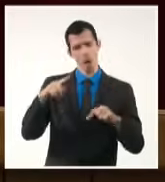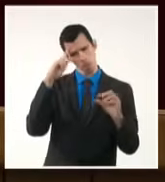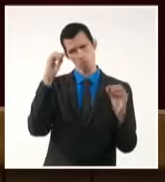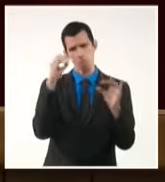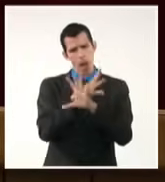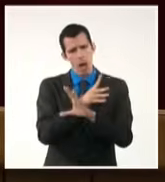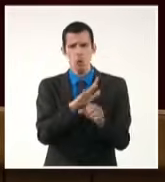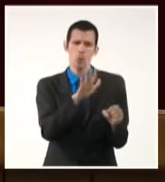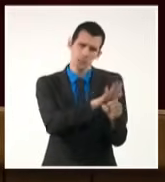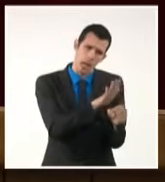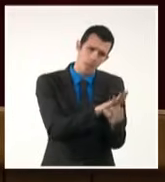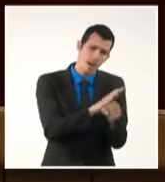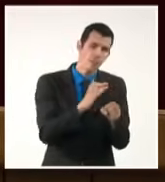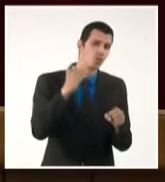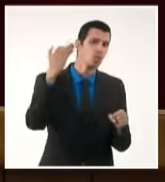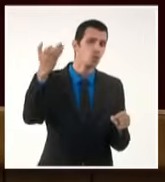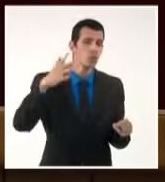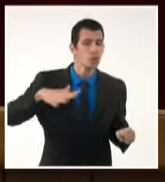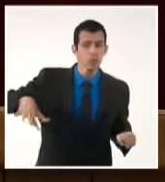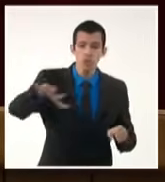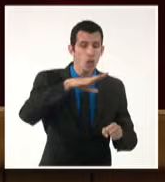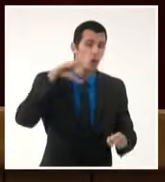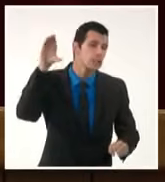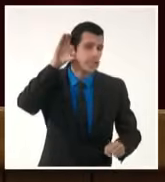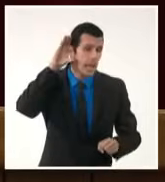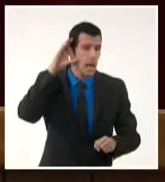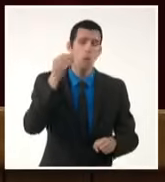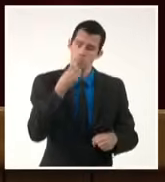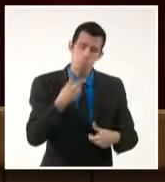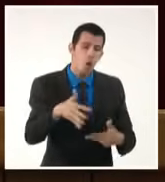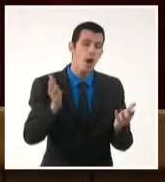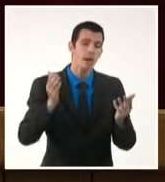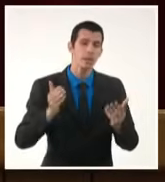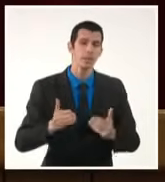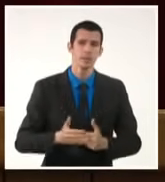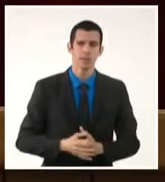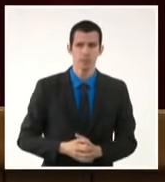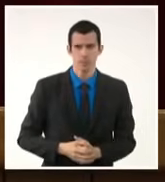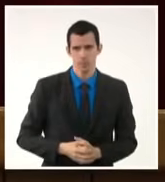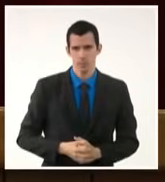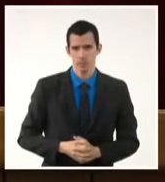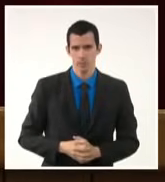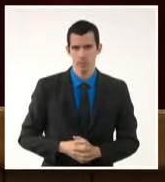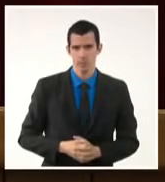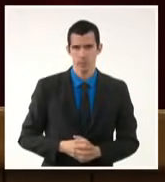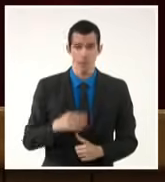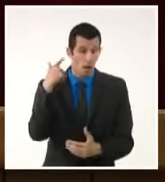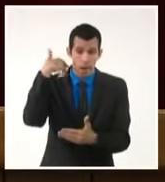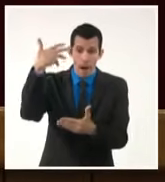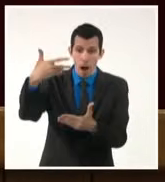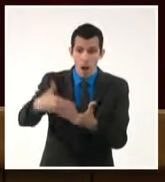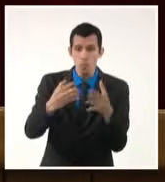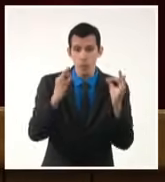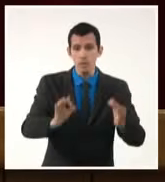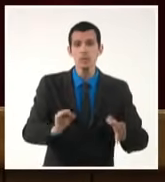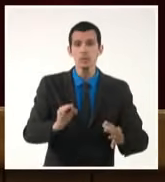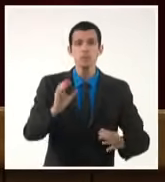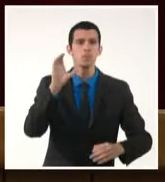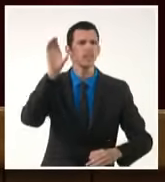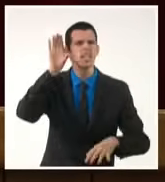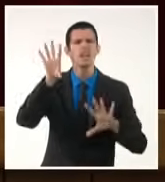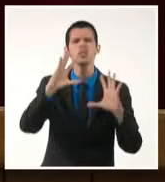demócrata que actúa con total apego a su antecesor republicano confirman que la hostilidad contra Cuba